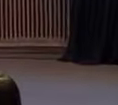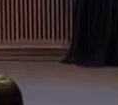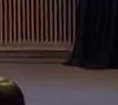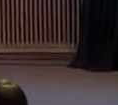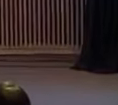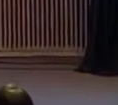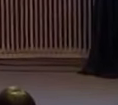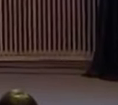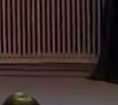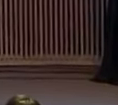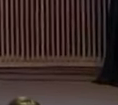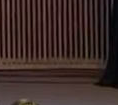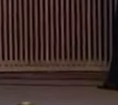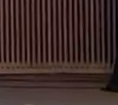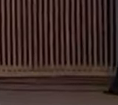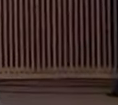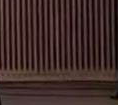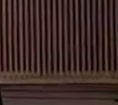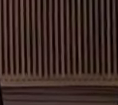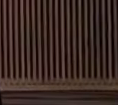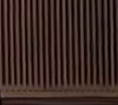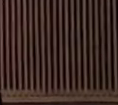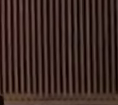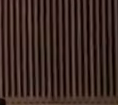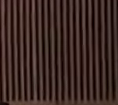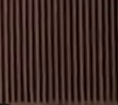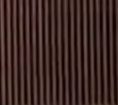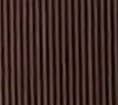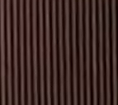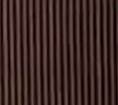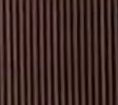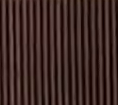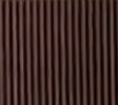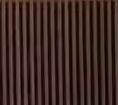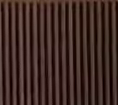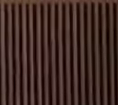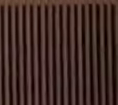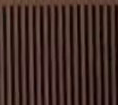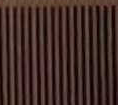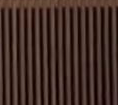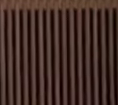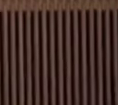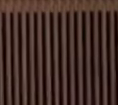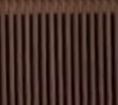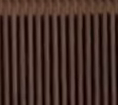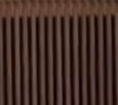Le solicitamos apagar sus teléfonos celulares y guardar silencio, por favor.